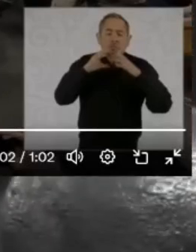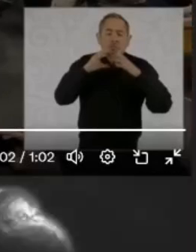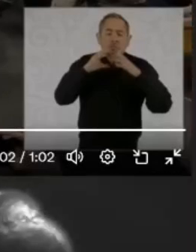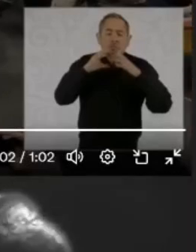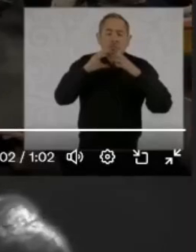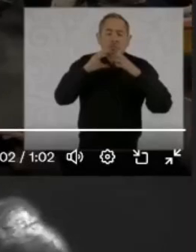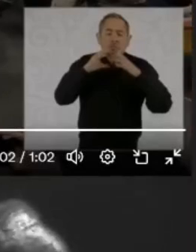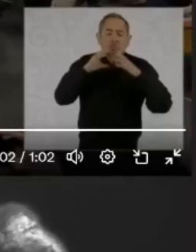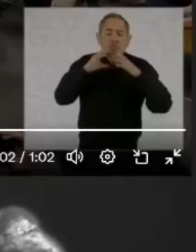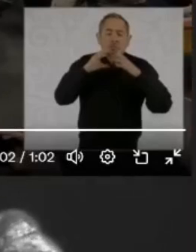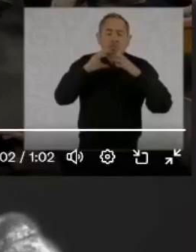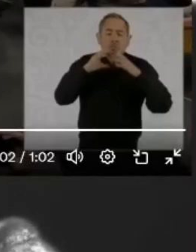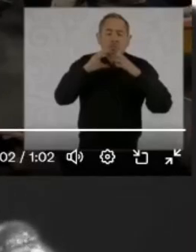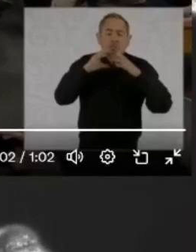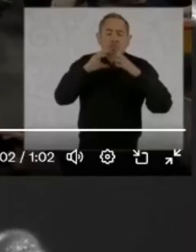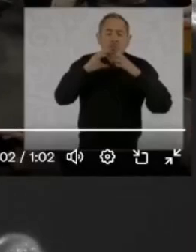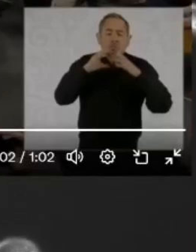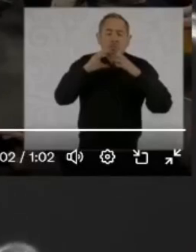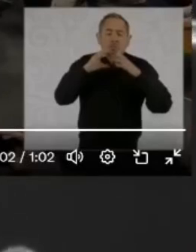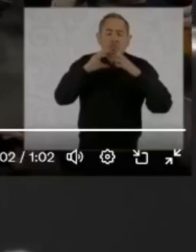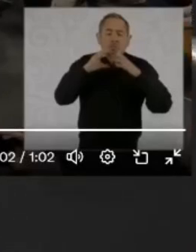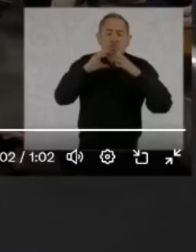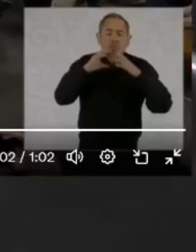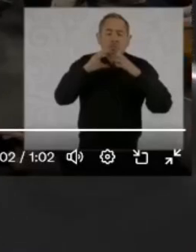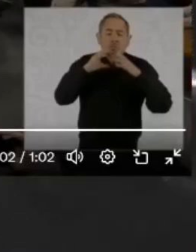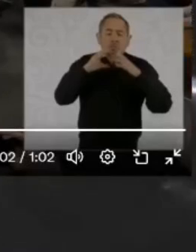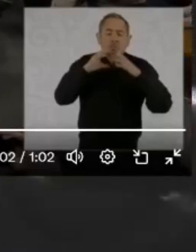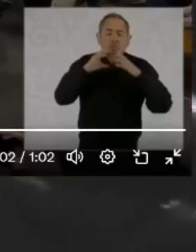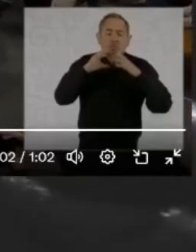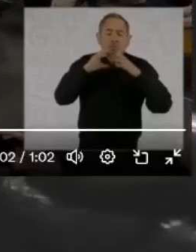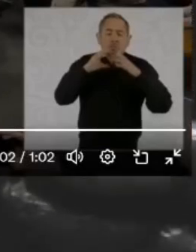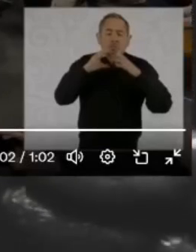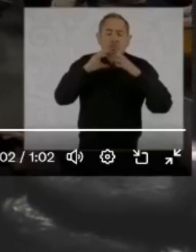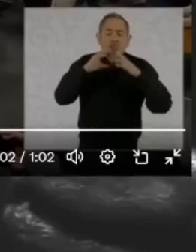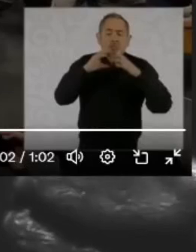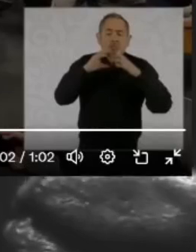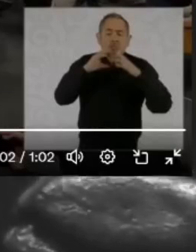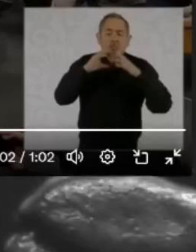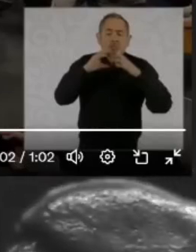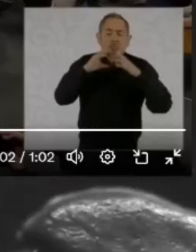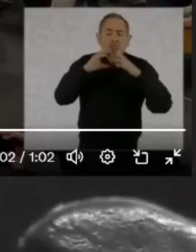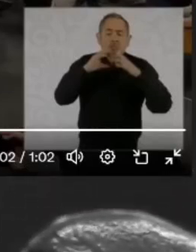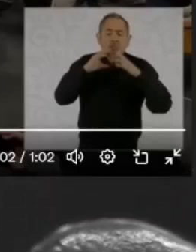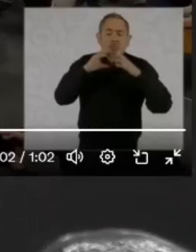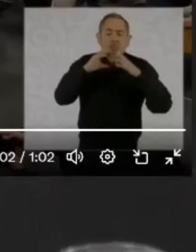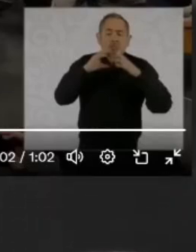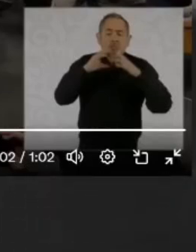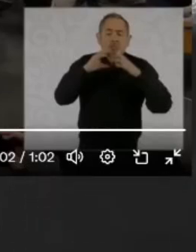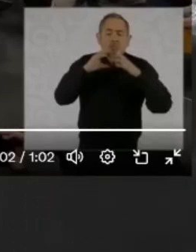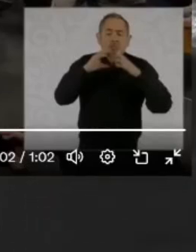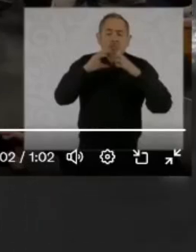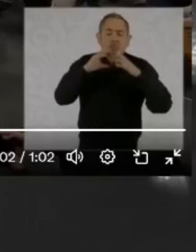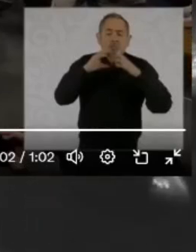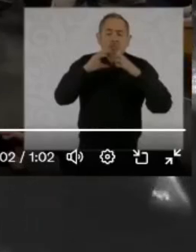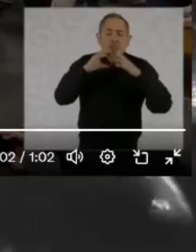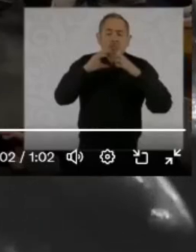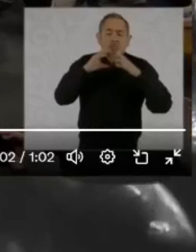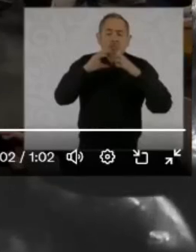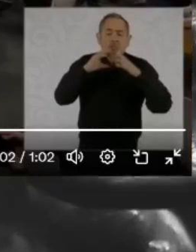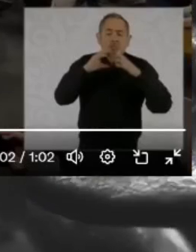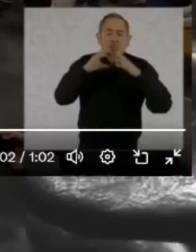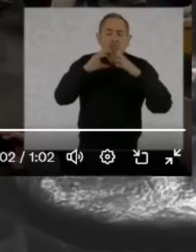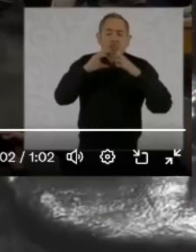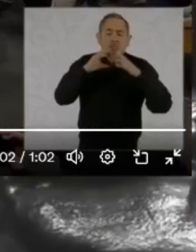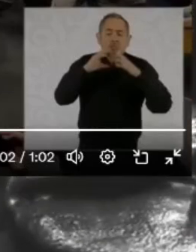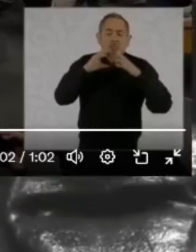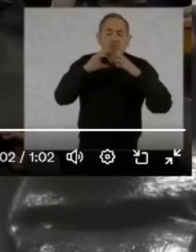Creo que también se ha dedicado a la ganadería y creo que la familia, su familia, si no mal recuerdo, para quien no conozca